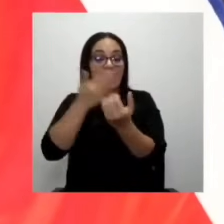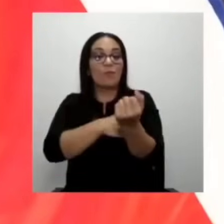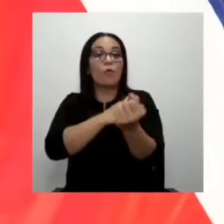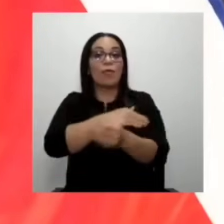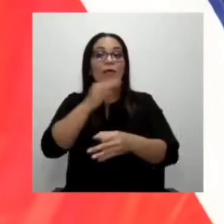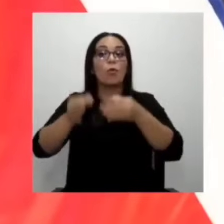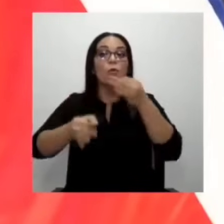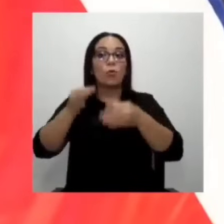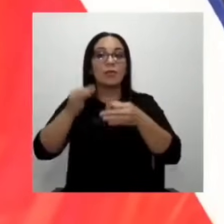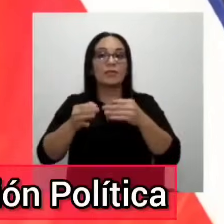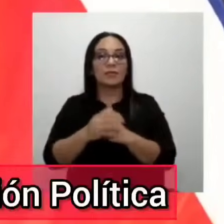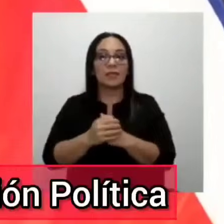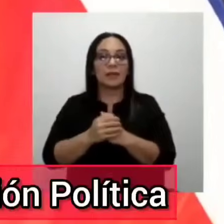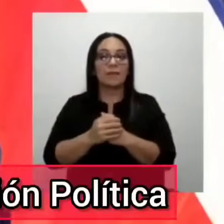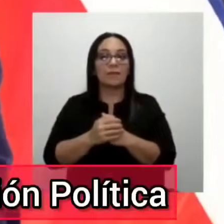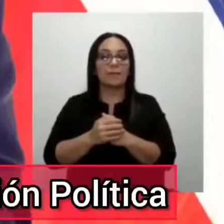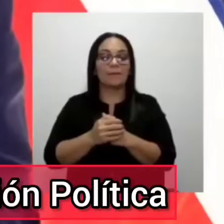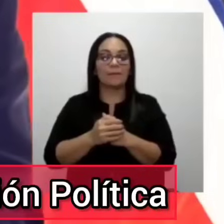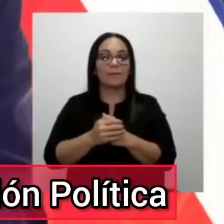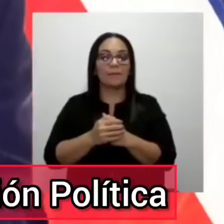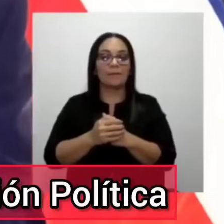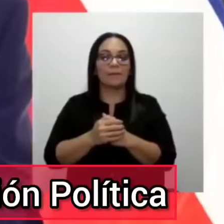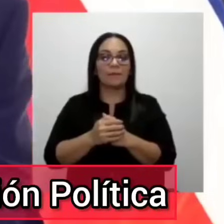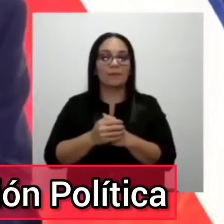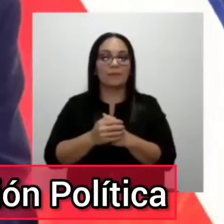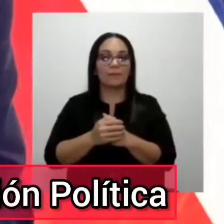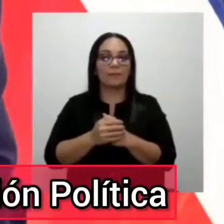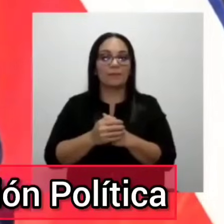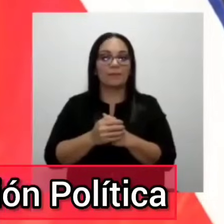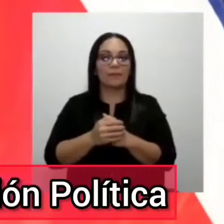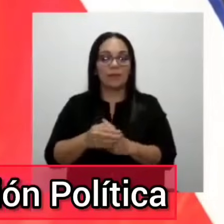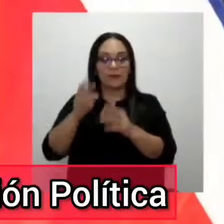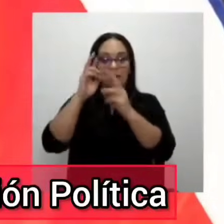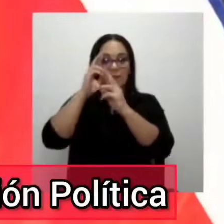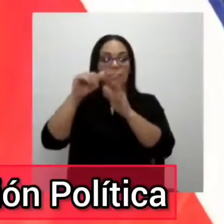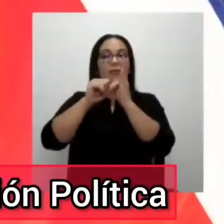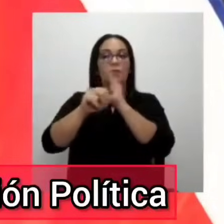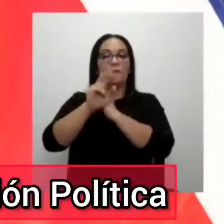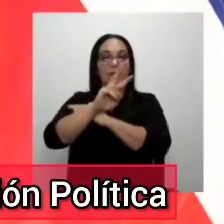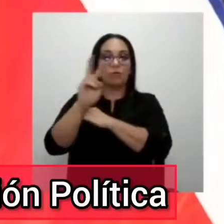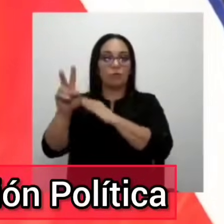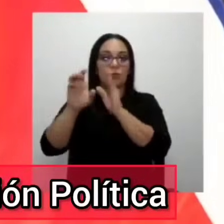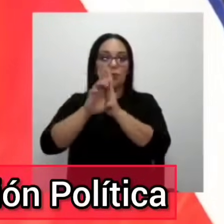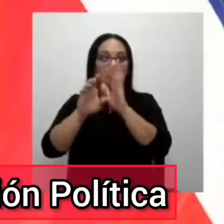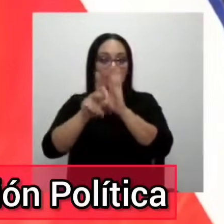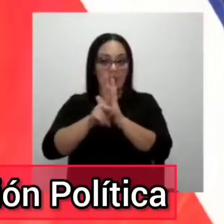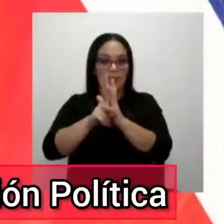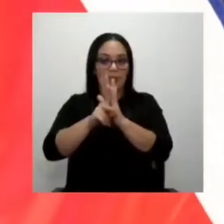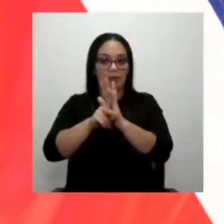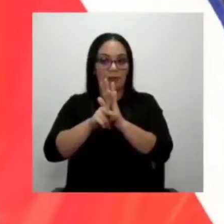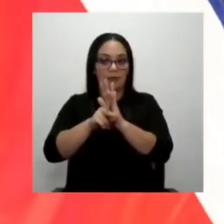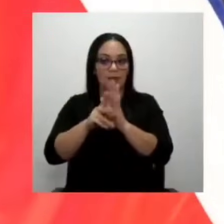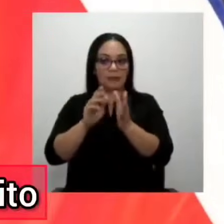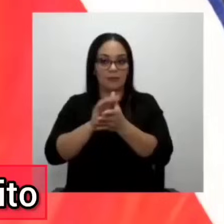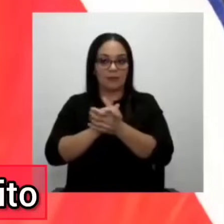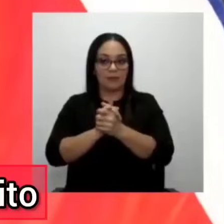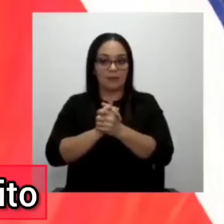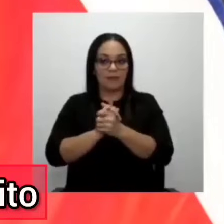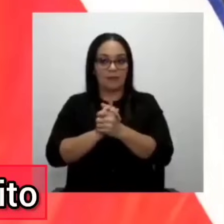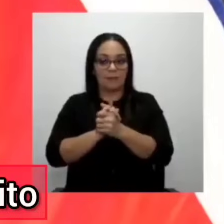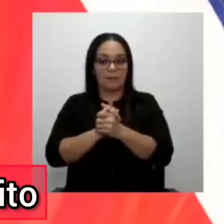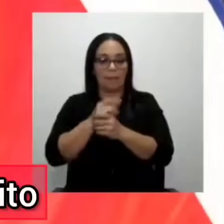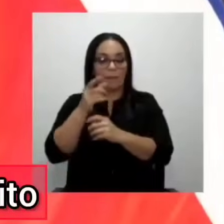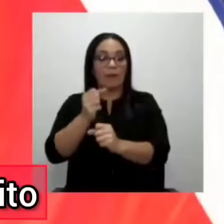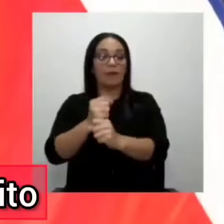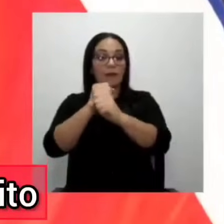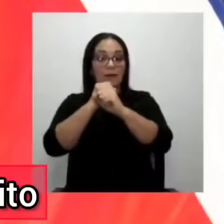Judicial, en respeto del artículo 22 de la Constitución Política, que